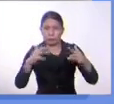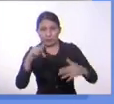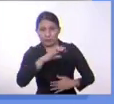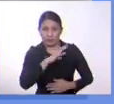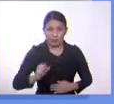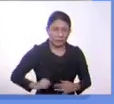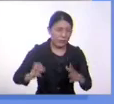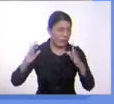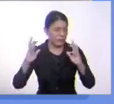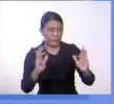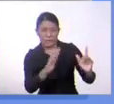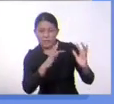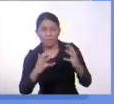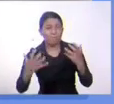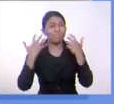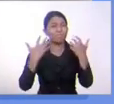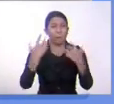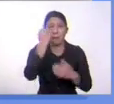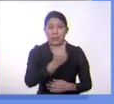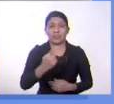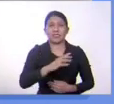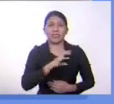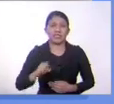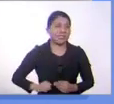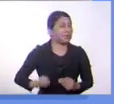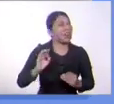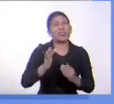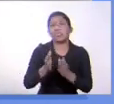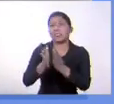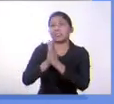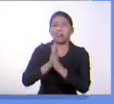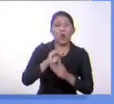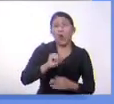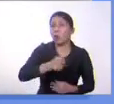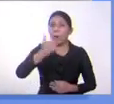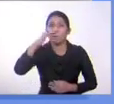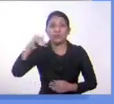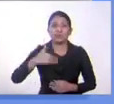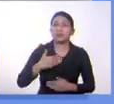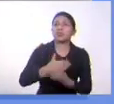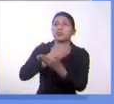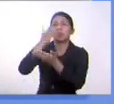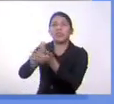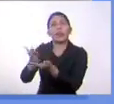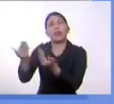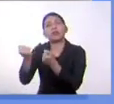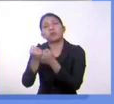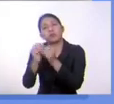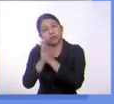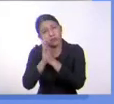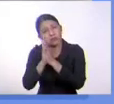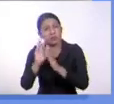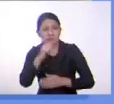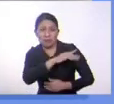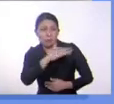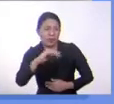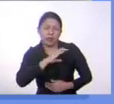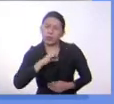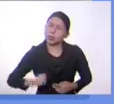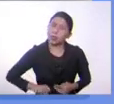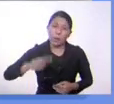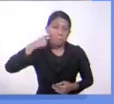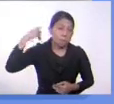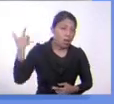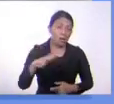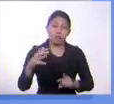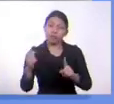Salvador, muchos salvadoreños solicitaron asilo en otros países, a fin de escapar de las condiciones de violencia y